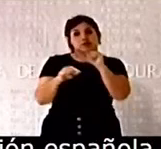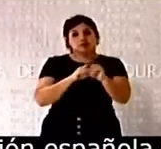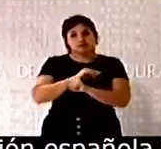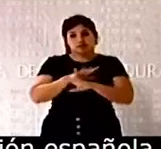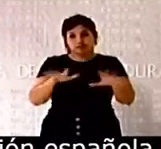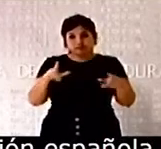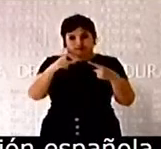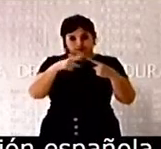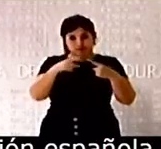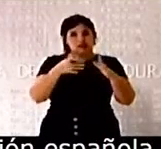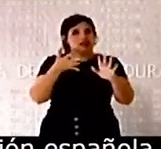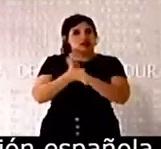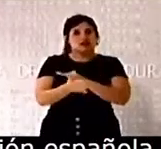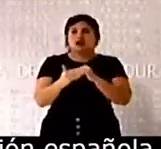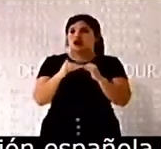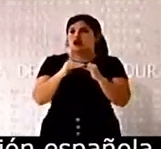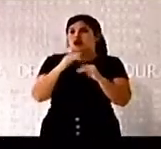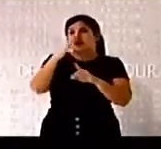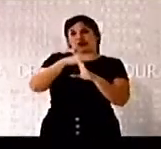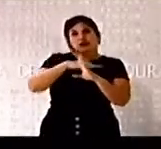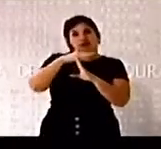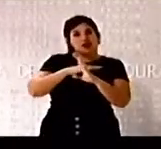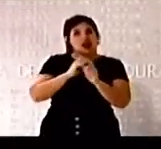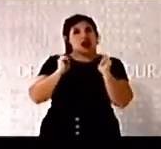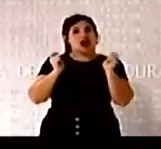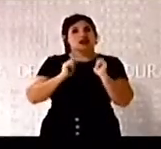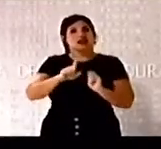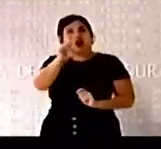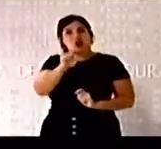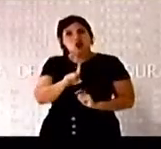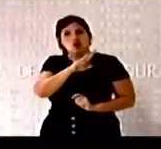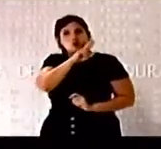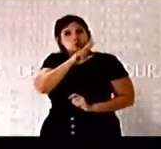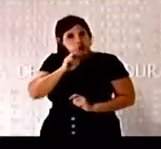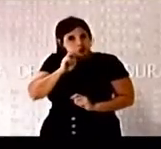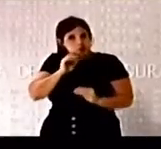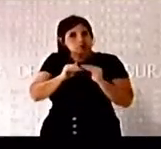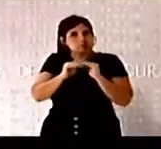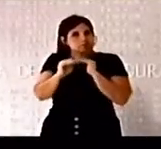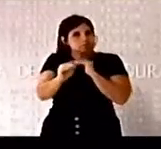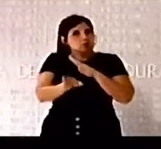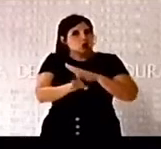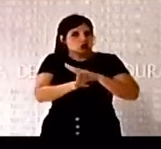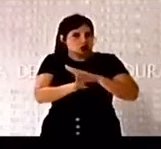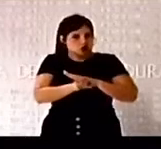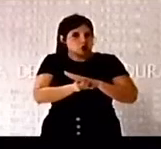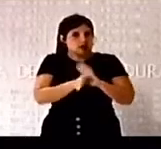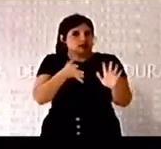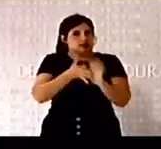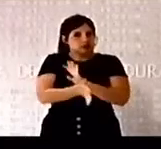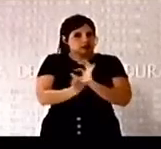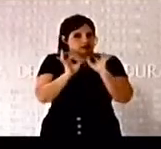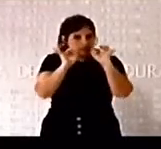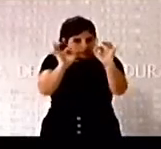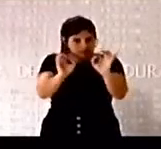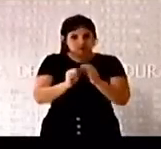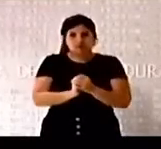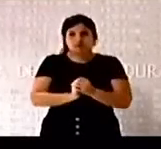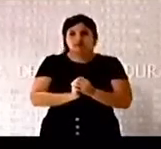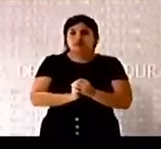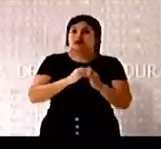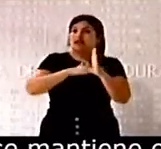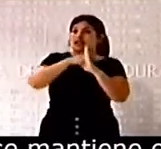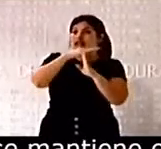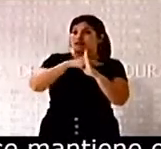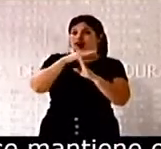es que se mantiene en nivel de alerta 1. Esa es la primera gran conclusión en la que nos podemos situar. Se mantiene en nivel de